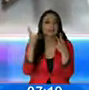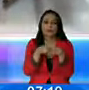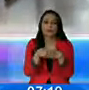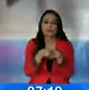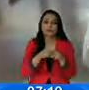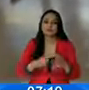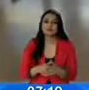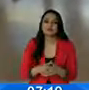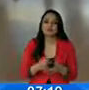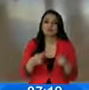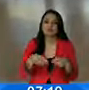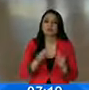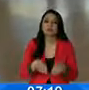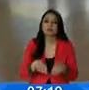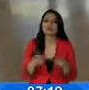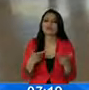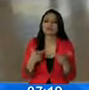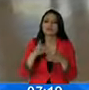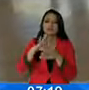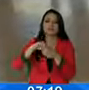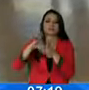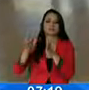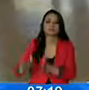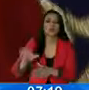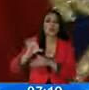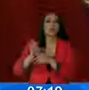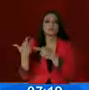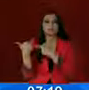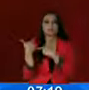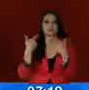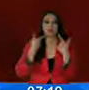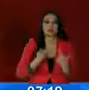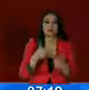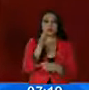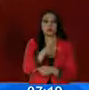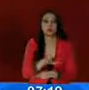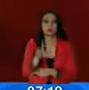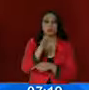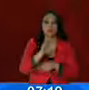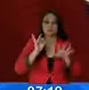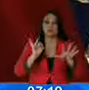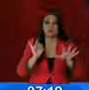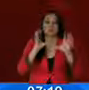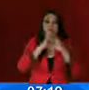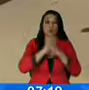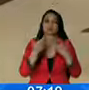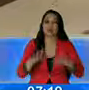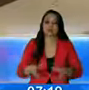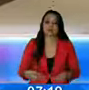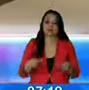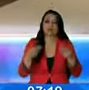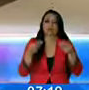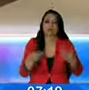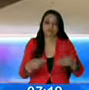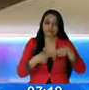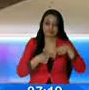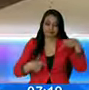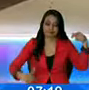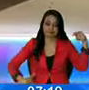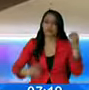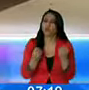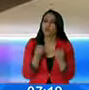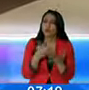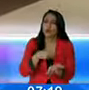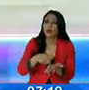El contrato fue efectuado por la Cancillería ecuatoriana. Este lunes a las 17 horas se entregó la banda. Sobre su costo se prefiere